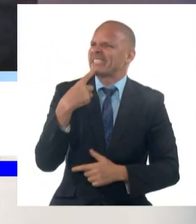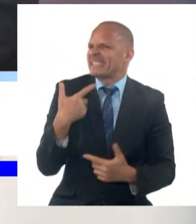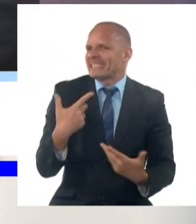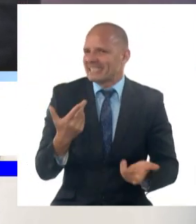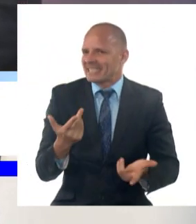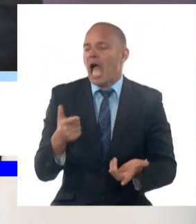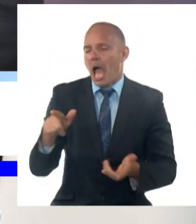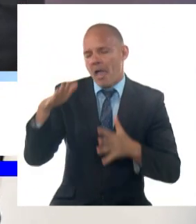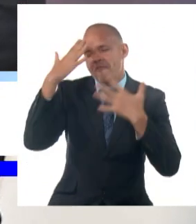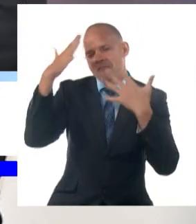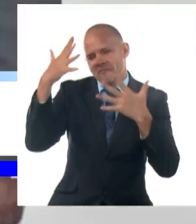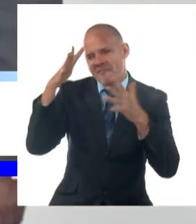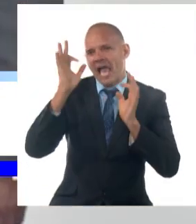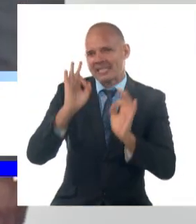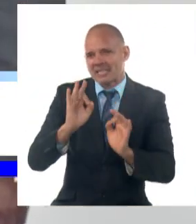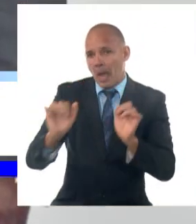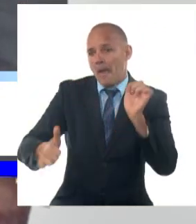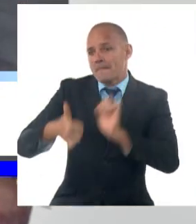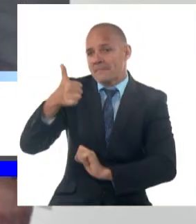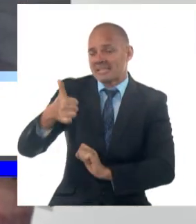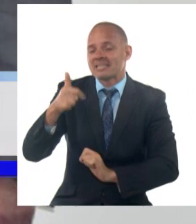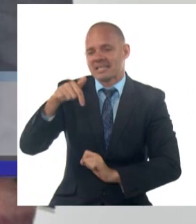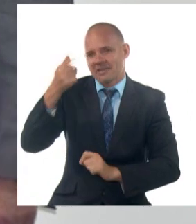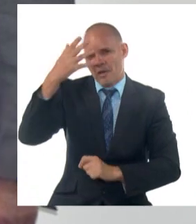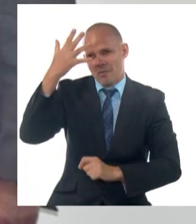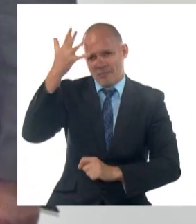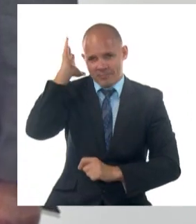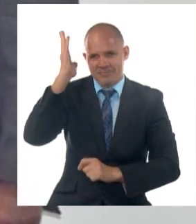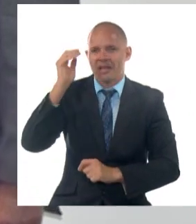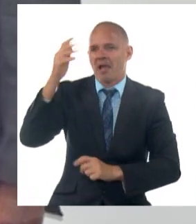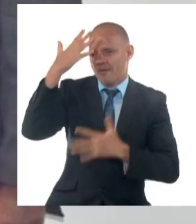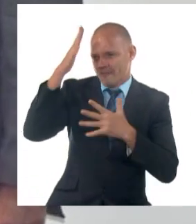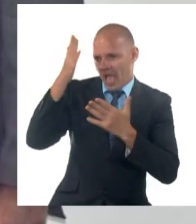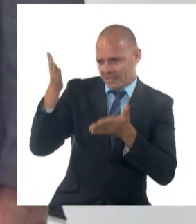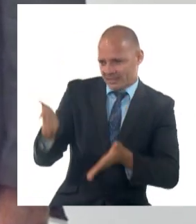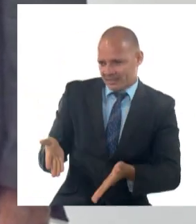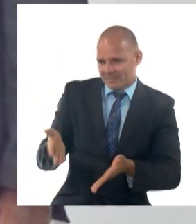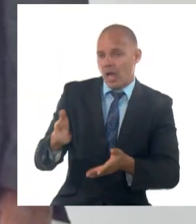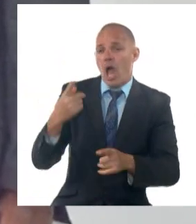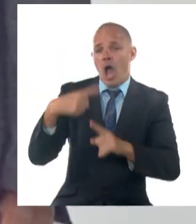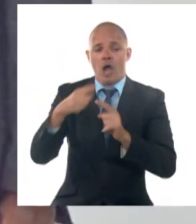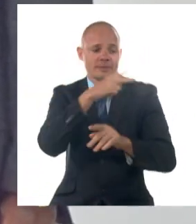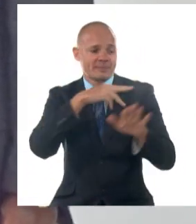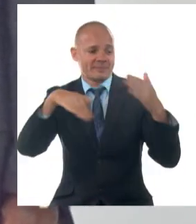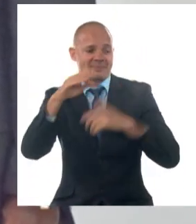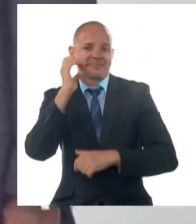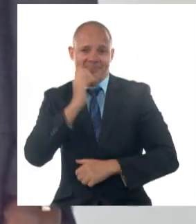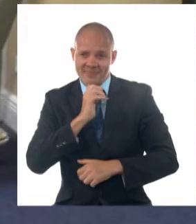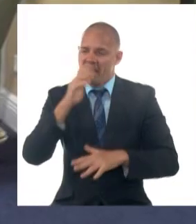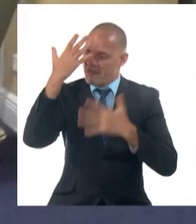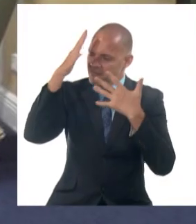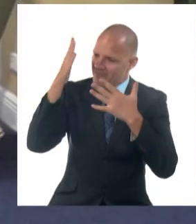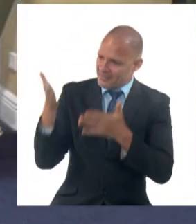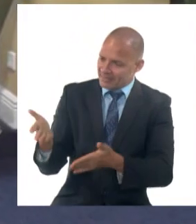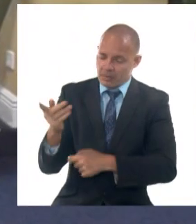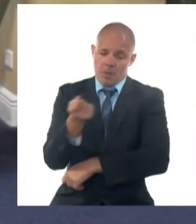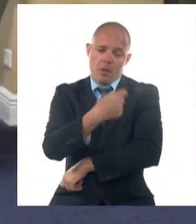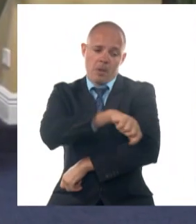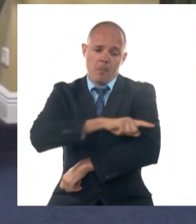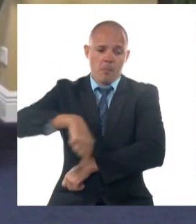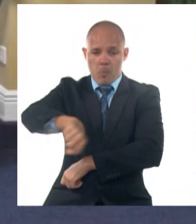felicitación del presidente Miguel Díaz canel Bermúdez del Primer Ministro Manuel marrero cruz y del pueblo cubano